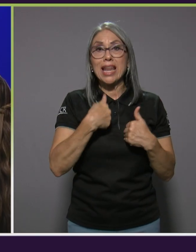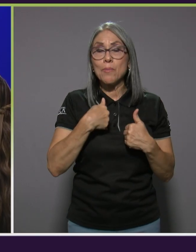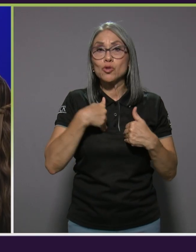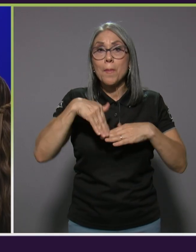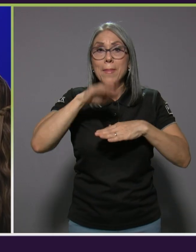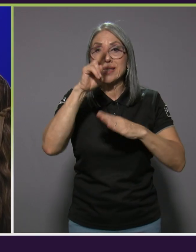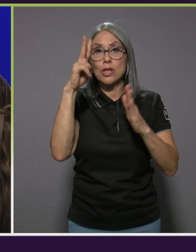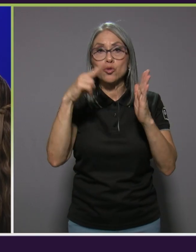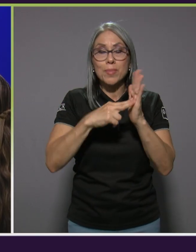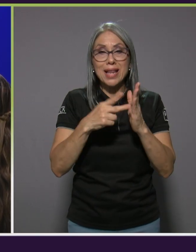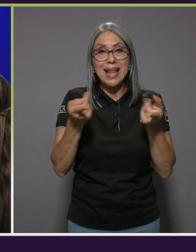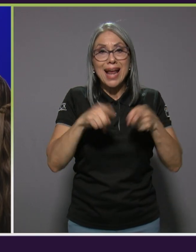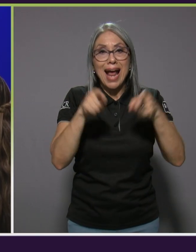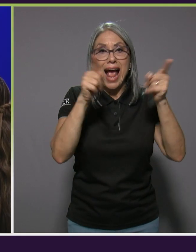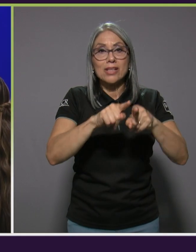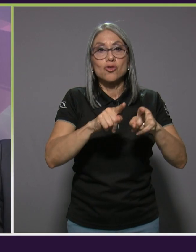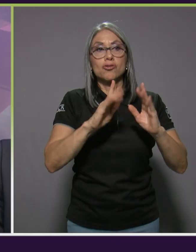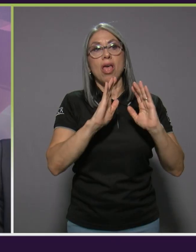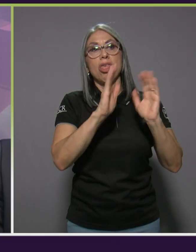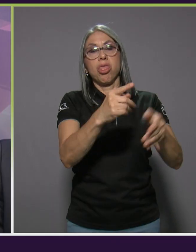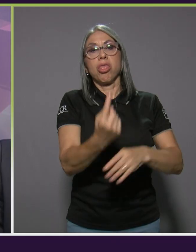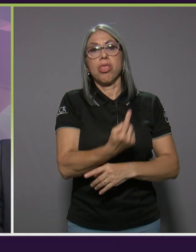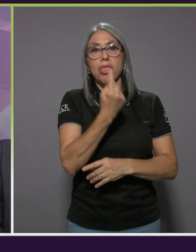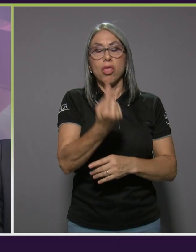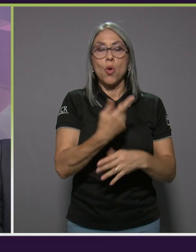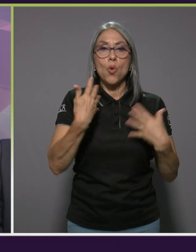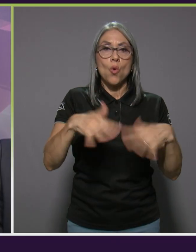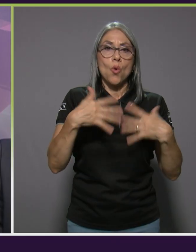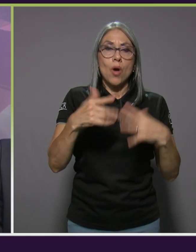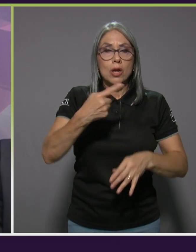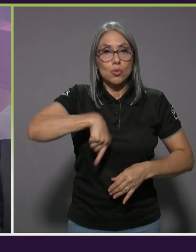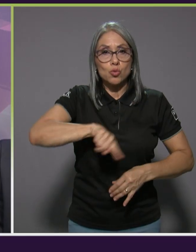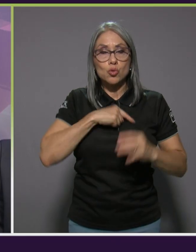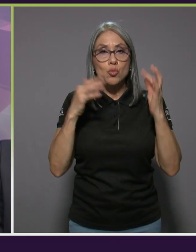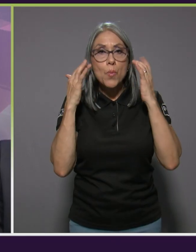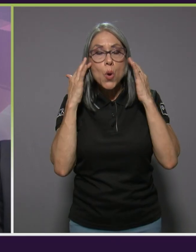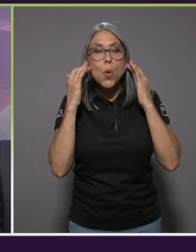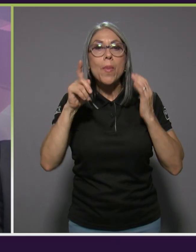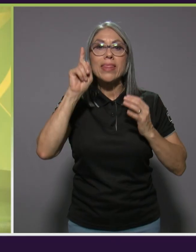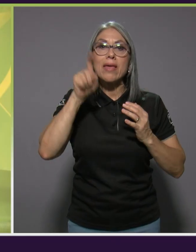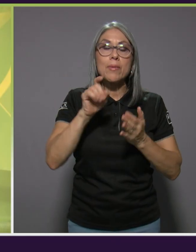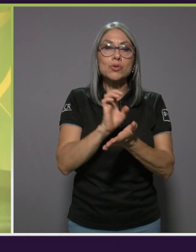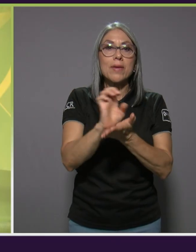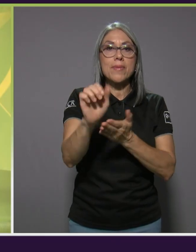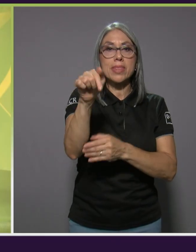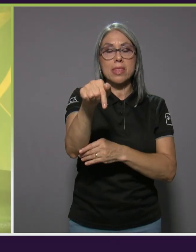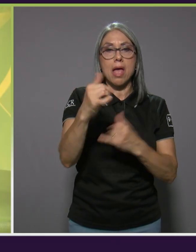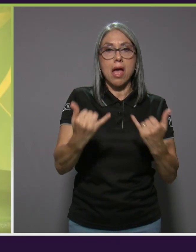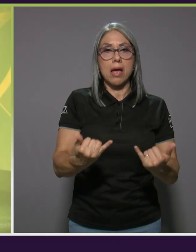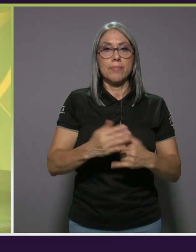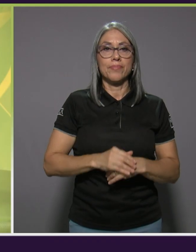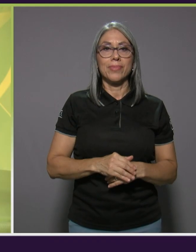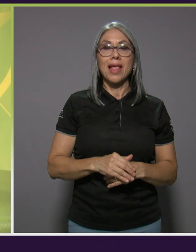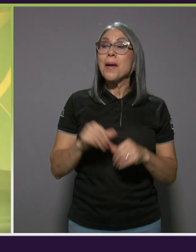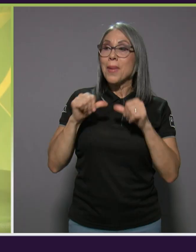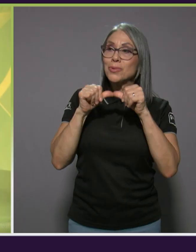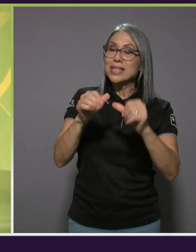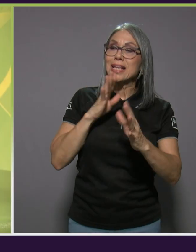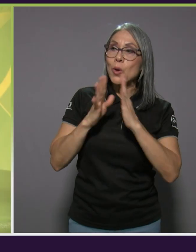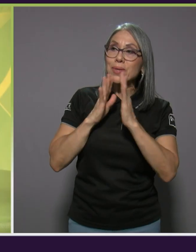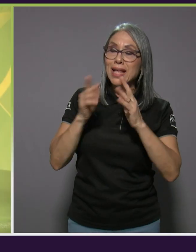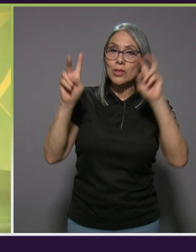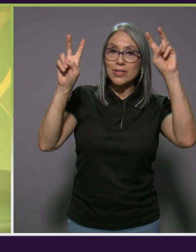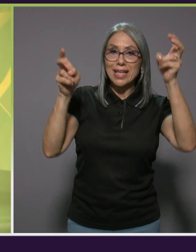y potencial esta situación, y a nosotros nos preocupa y debemos atacarla de forma inmediata. Así es, y vamos a seguir conversando sobre este